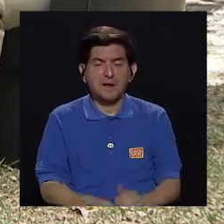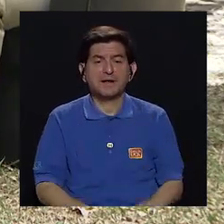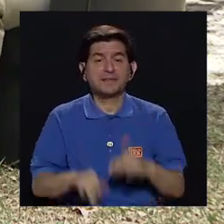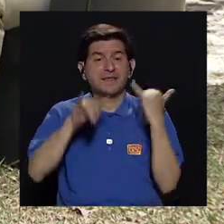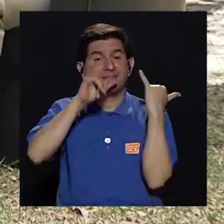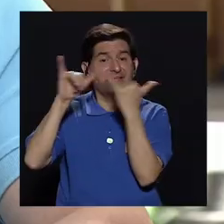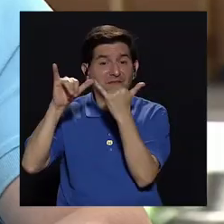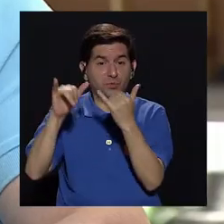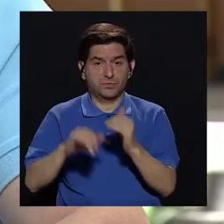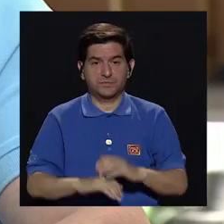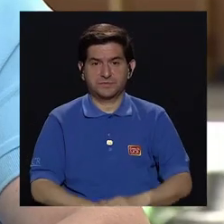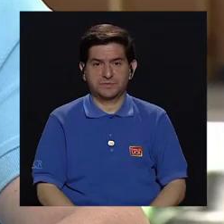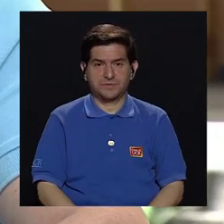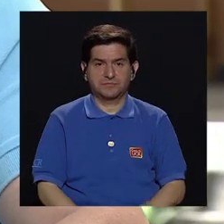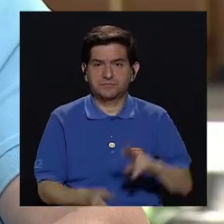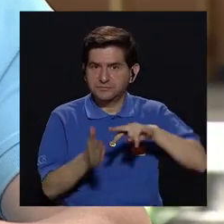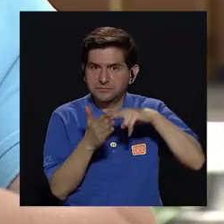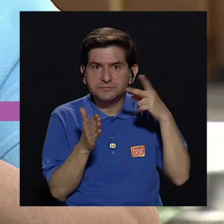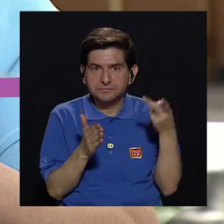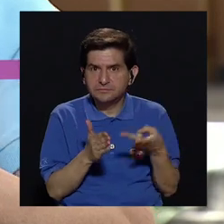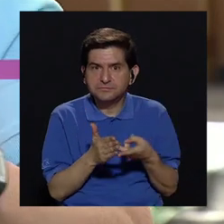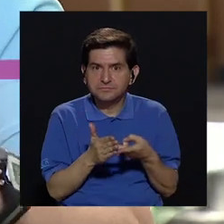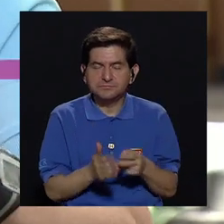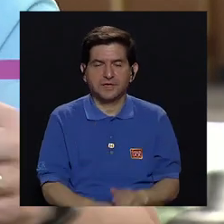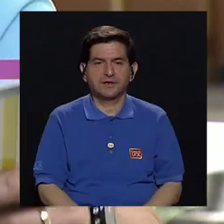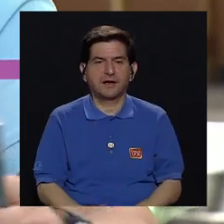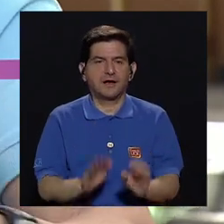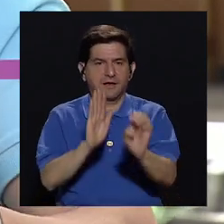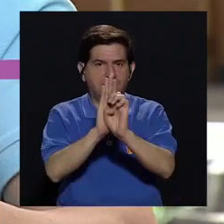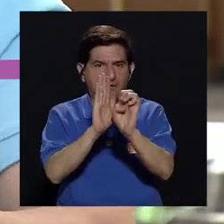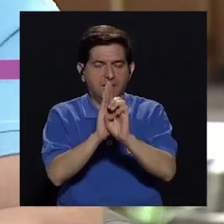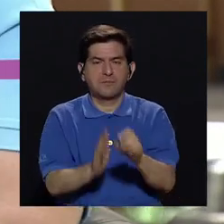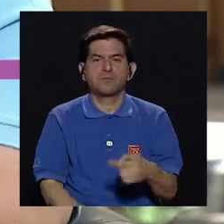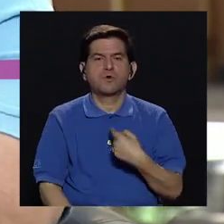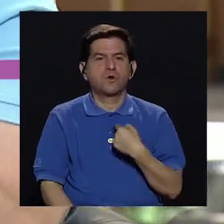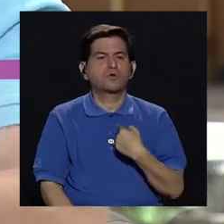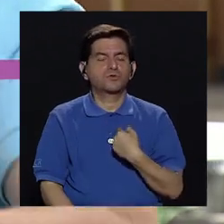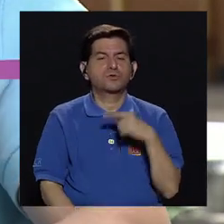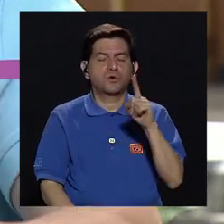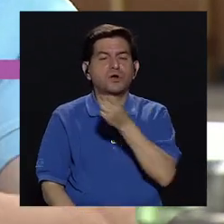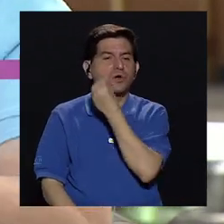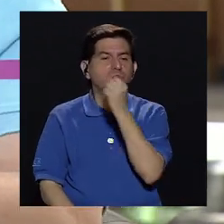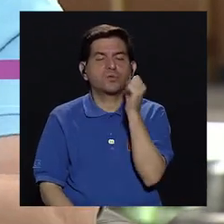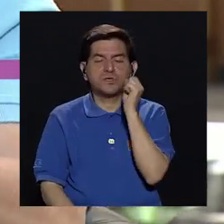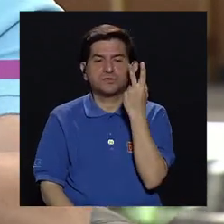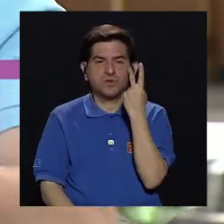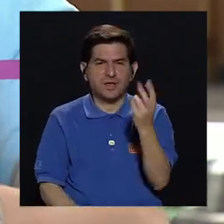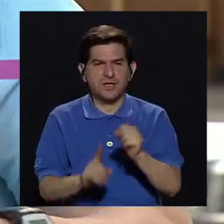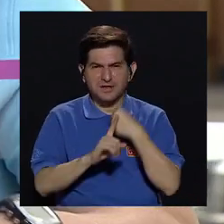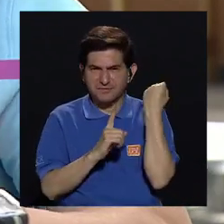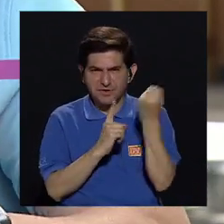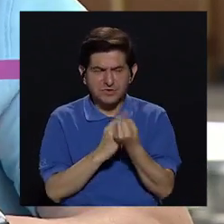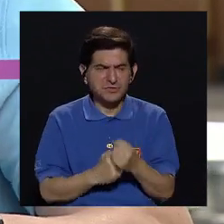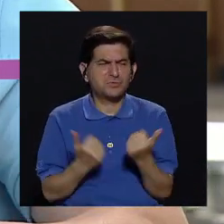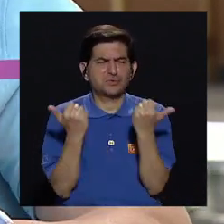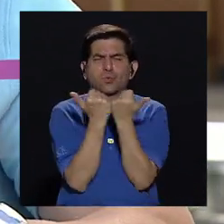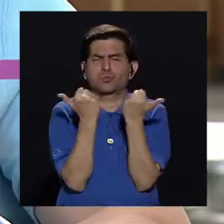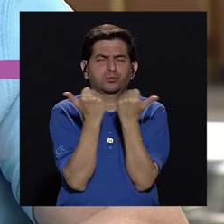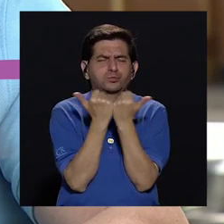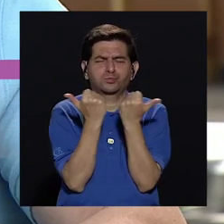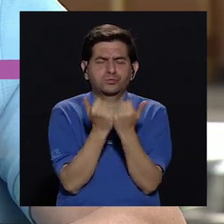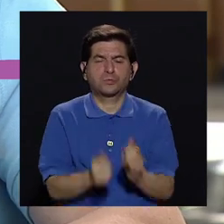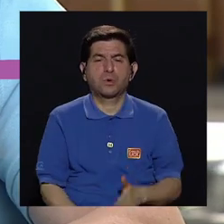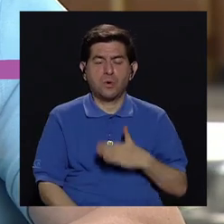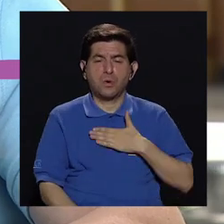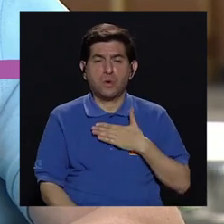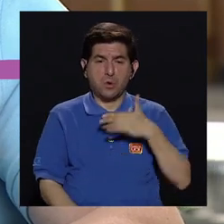de denuncias. Porque eso indica que, por poner un ejemplo, yo estoy en una soda y veo condiciones de hacinamiento, saco